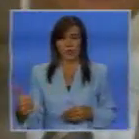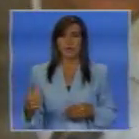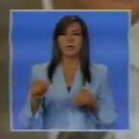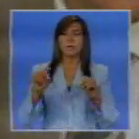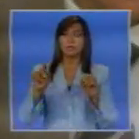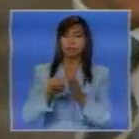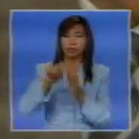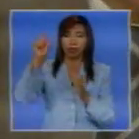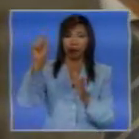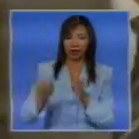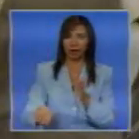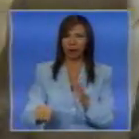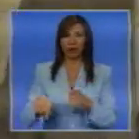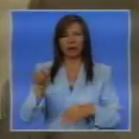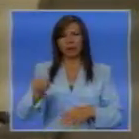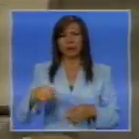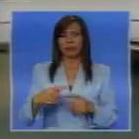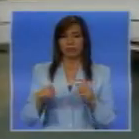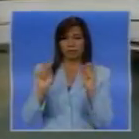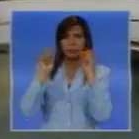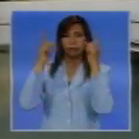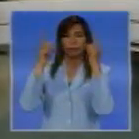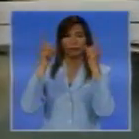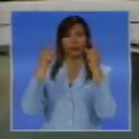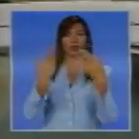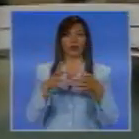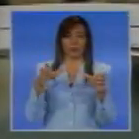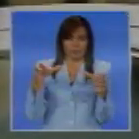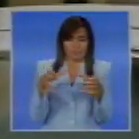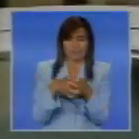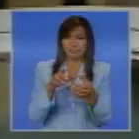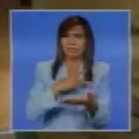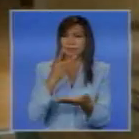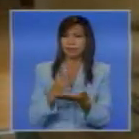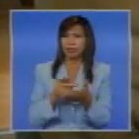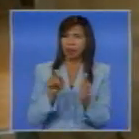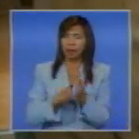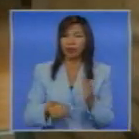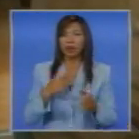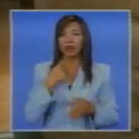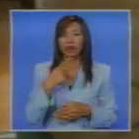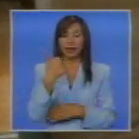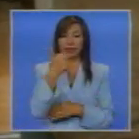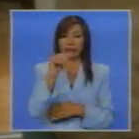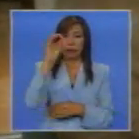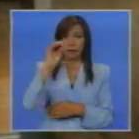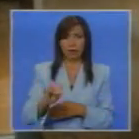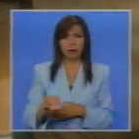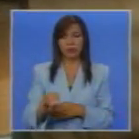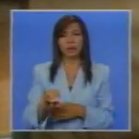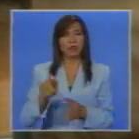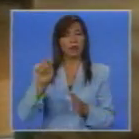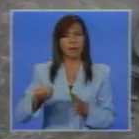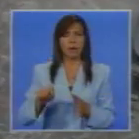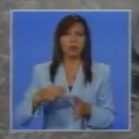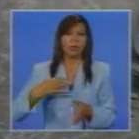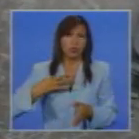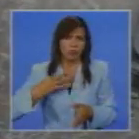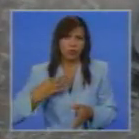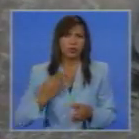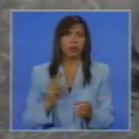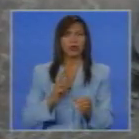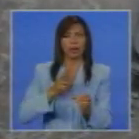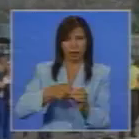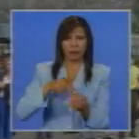con sorpresa esta resolución. Según el Colegio de Abogados de Pichincha, solo el 10% está afiliado al IES de forma voluntaria y